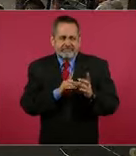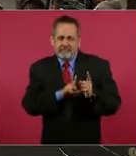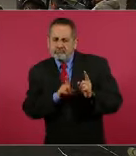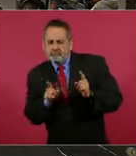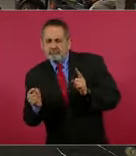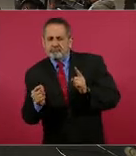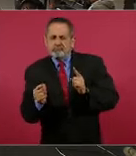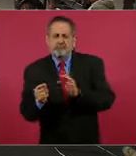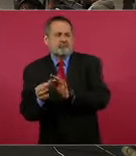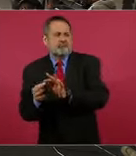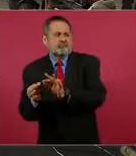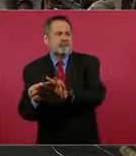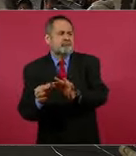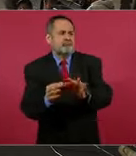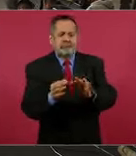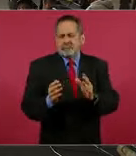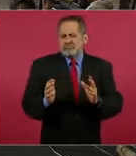Y